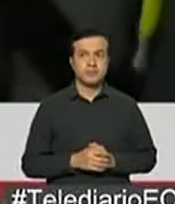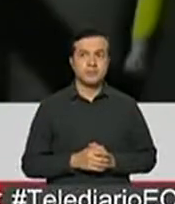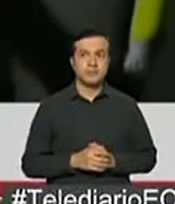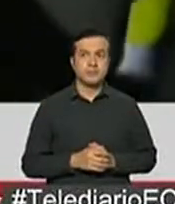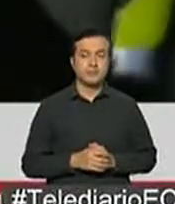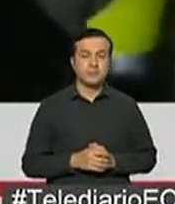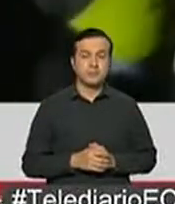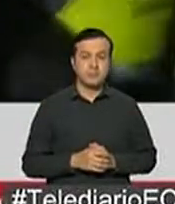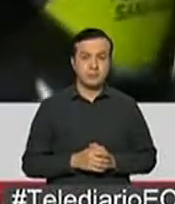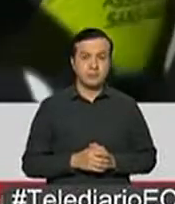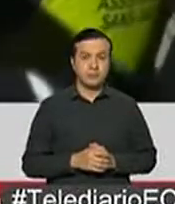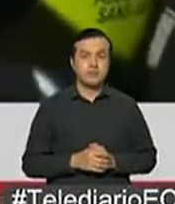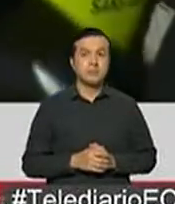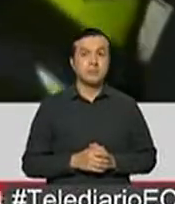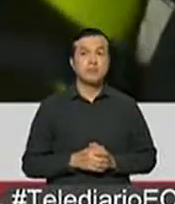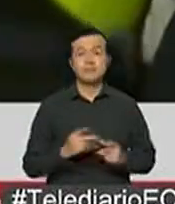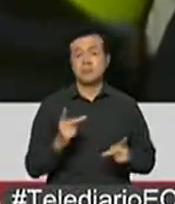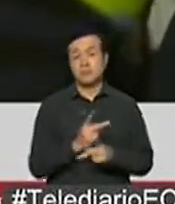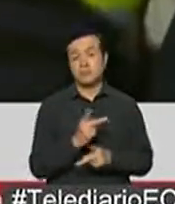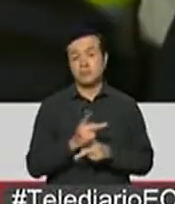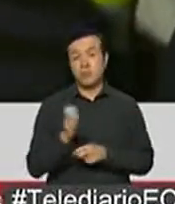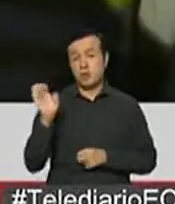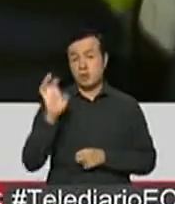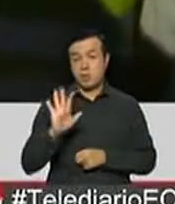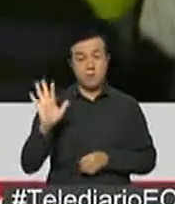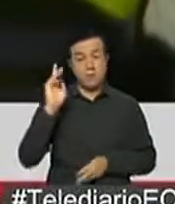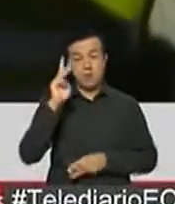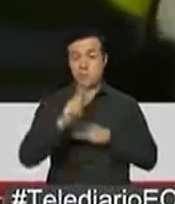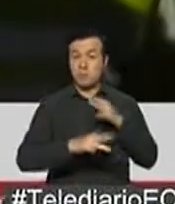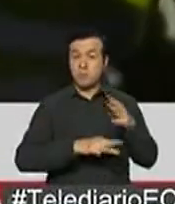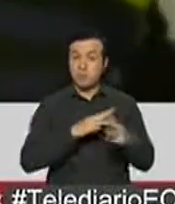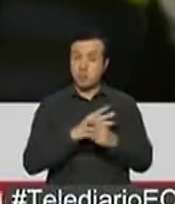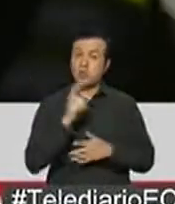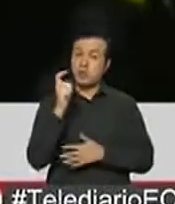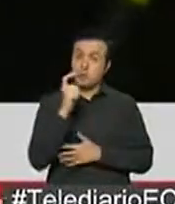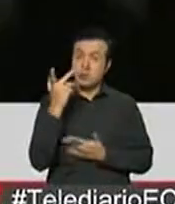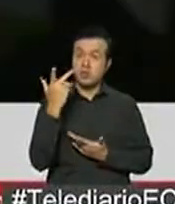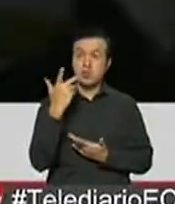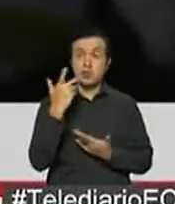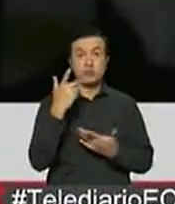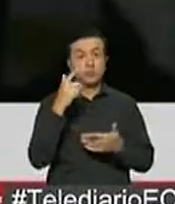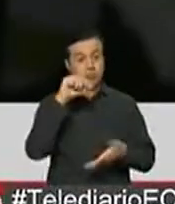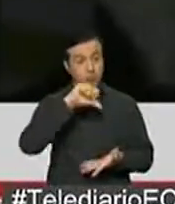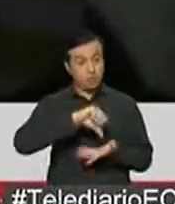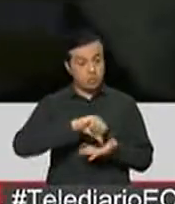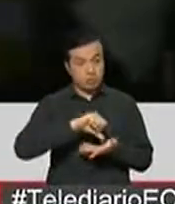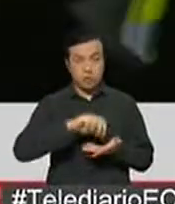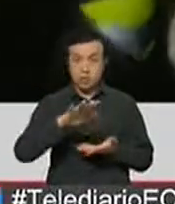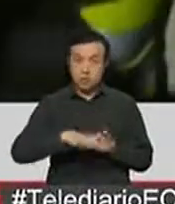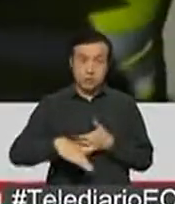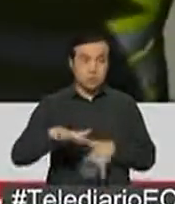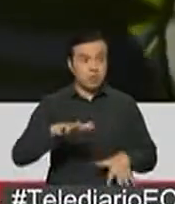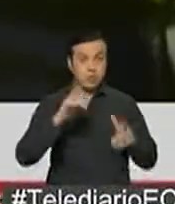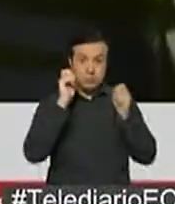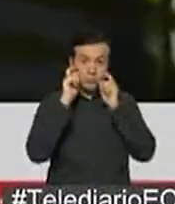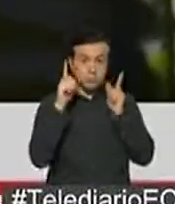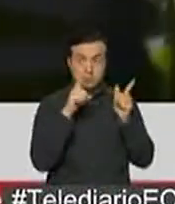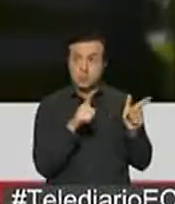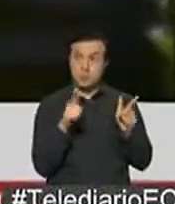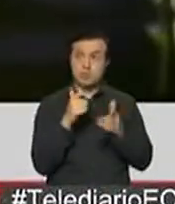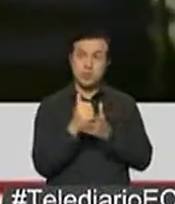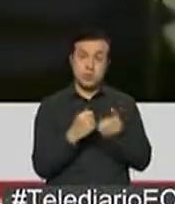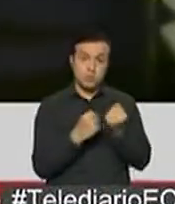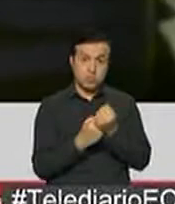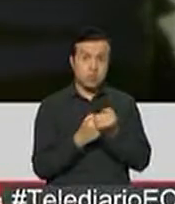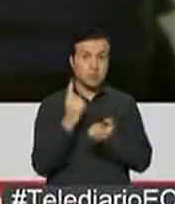es el mismo fenómeno en europa y en todo el mundo es necesario que las grandes ciudades es lo que intentamos hacer nosotros con la ayuda